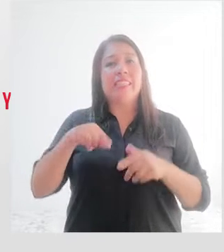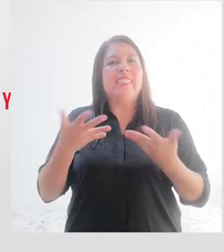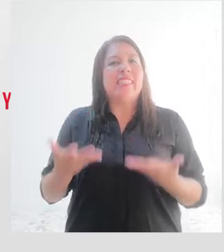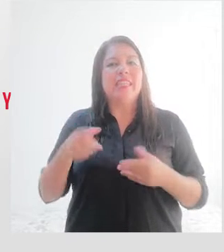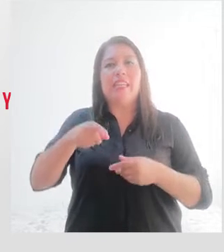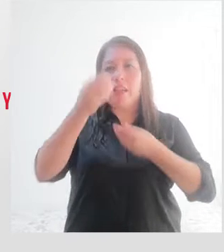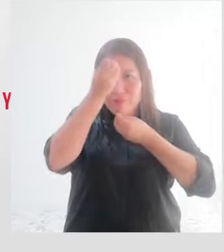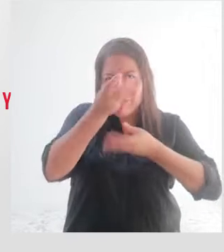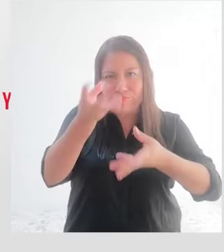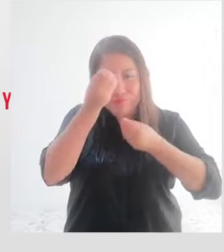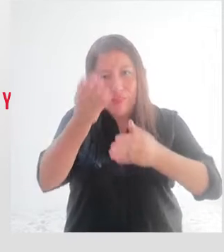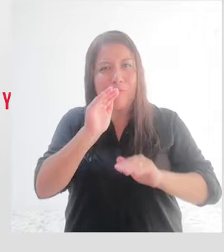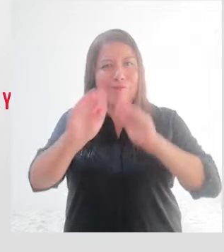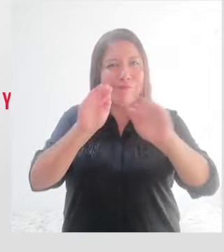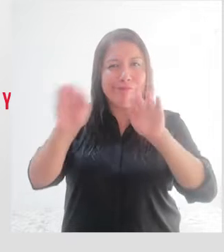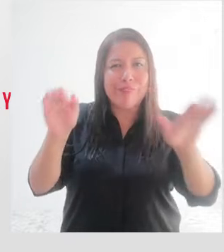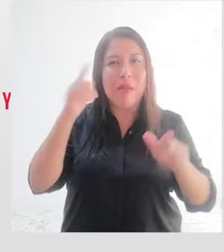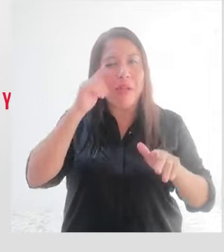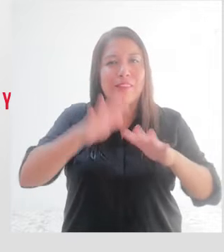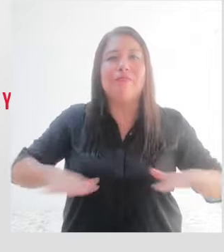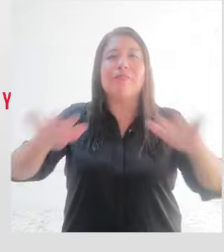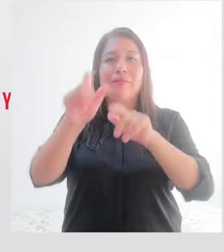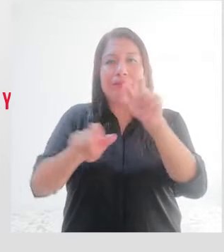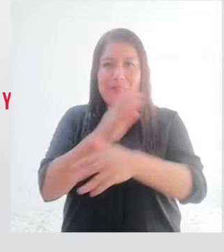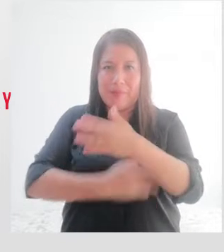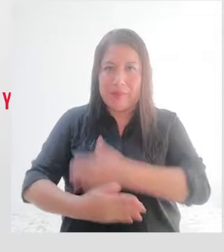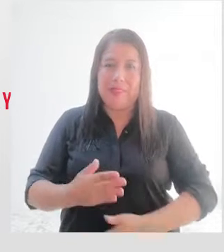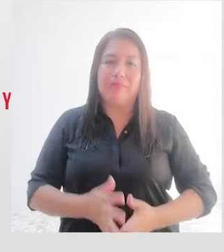que informa y promueve los derechos de las personas con discapacidad.